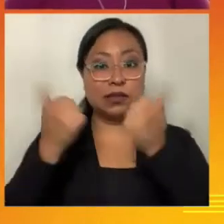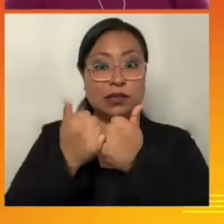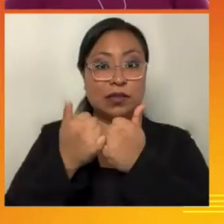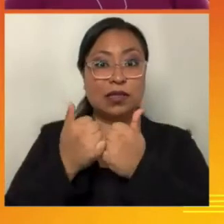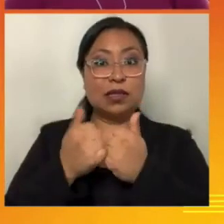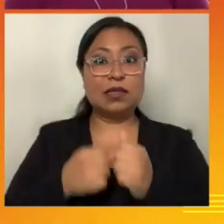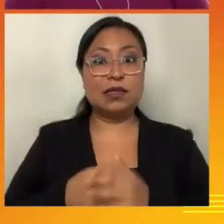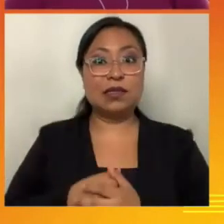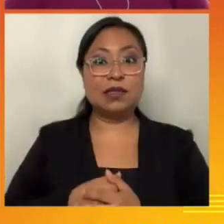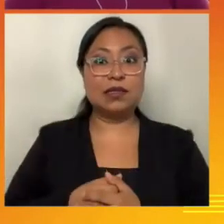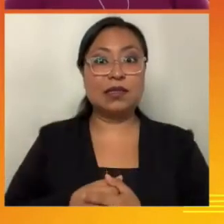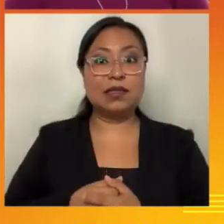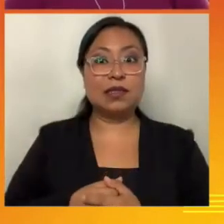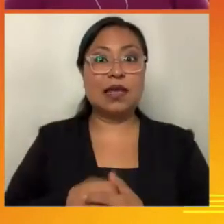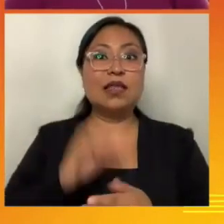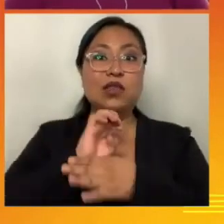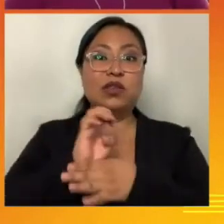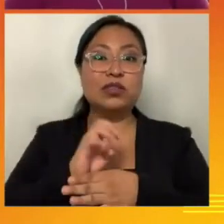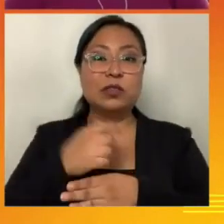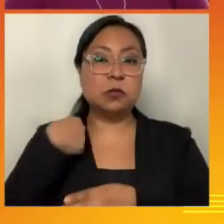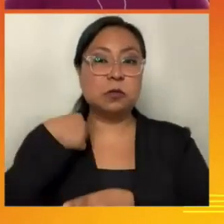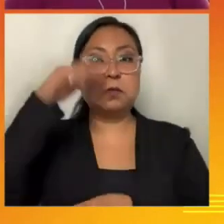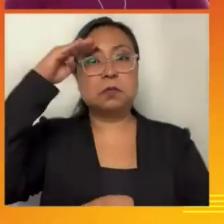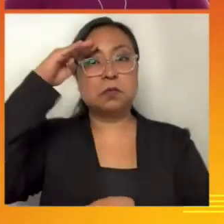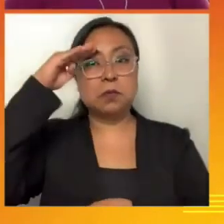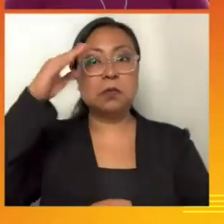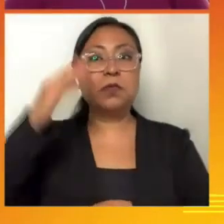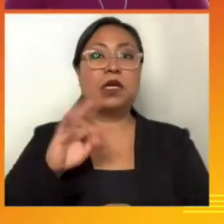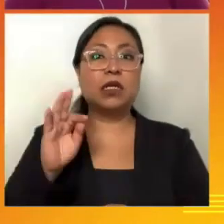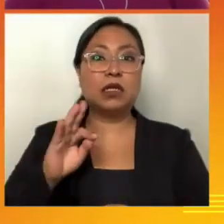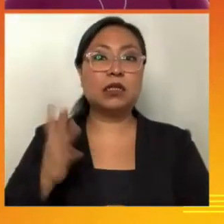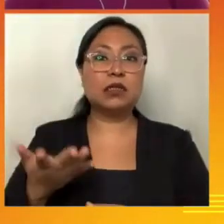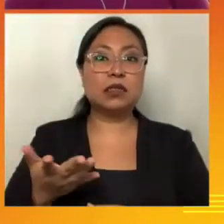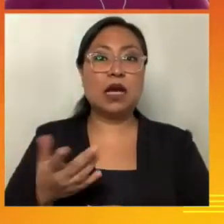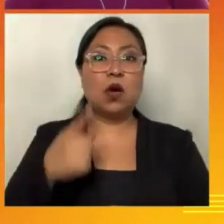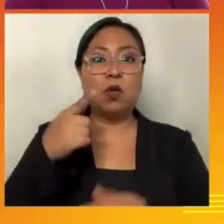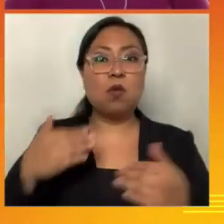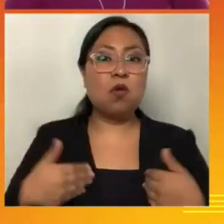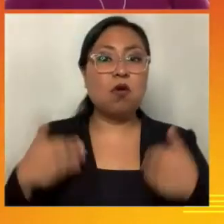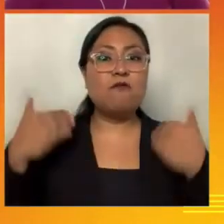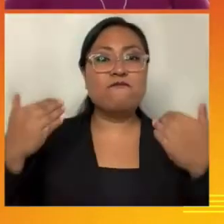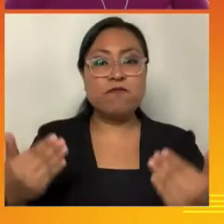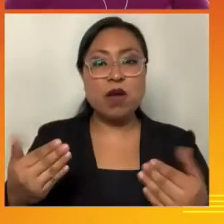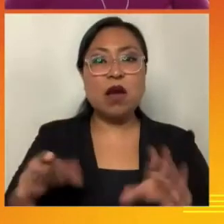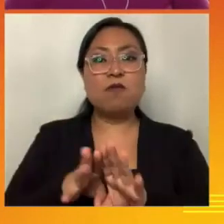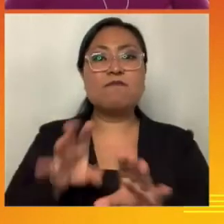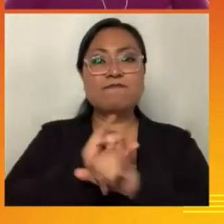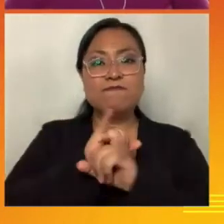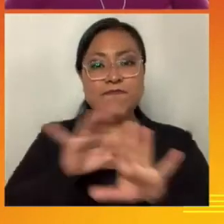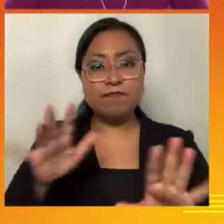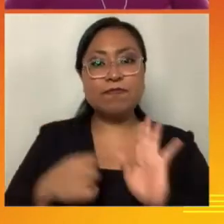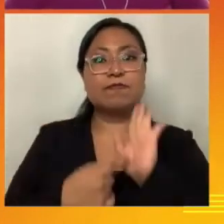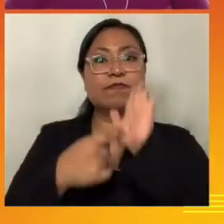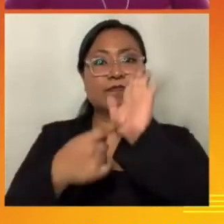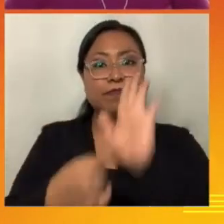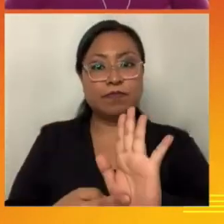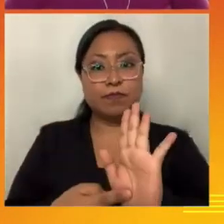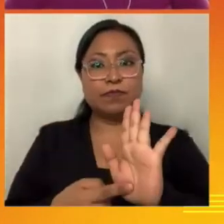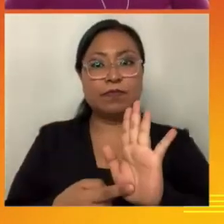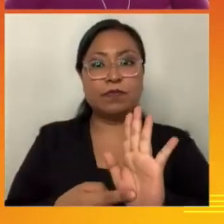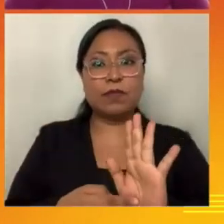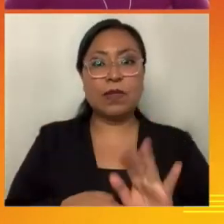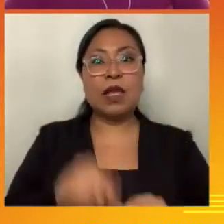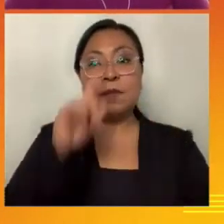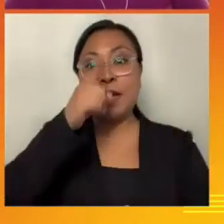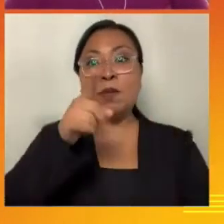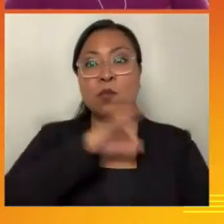social, pues habría que pensar en generar este tipo de confianza y contenidos e información relevante para